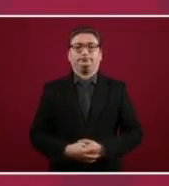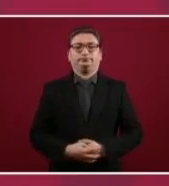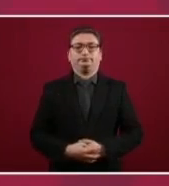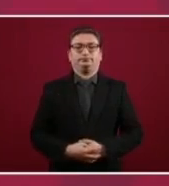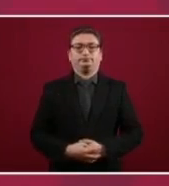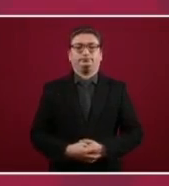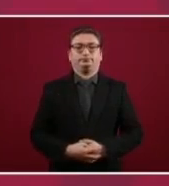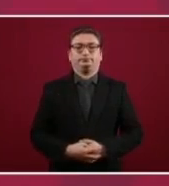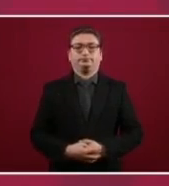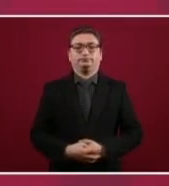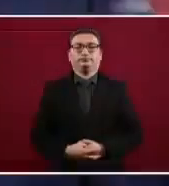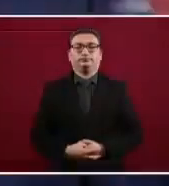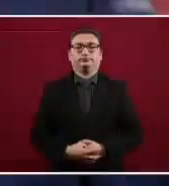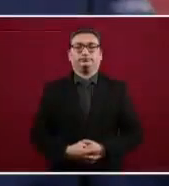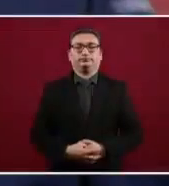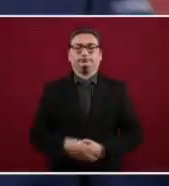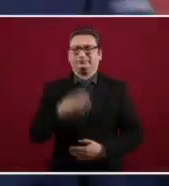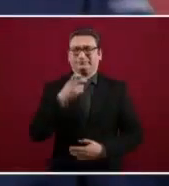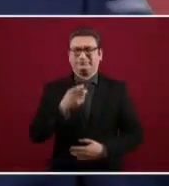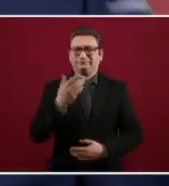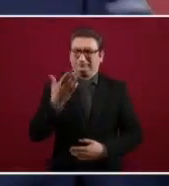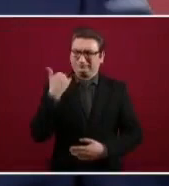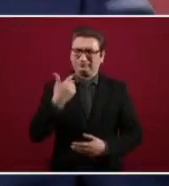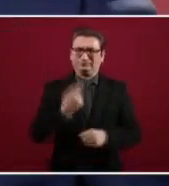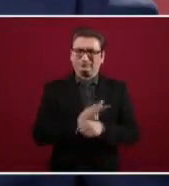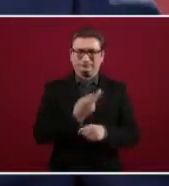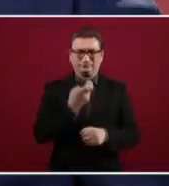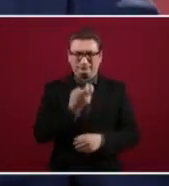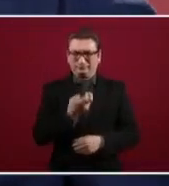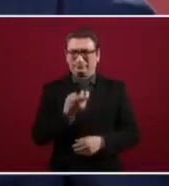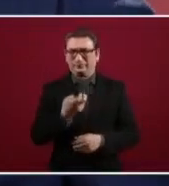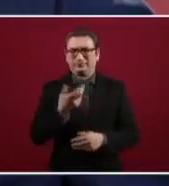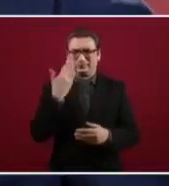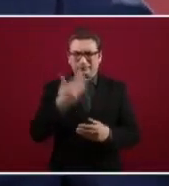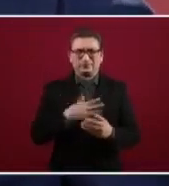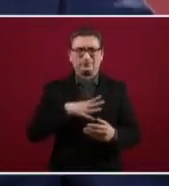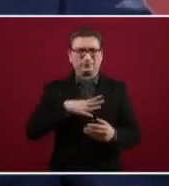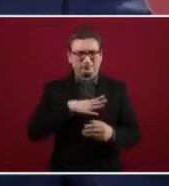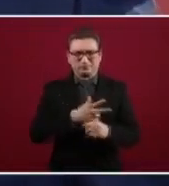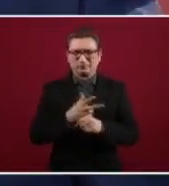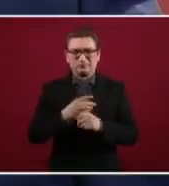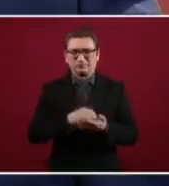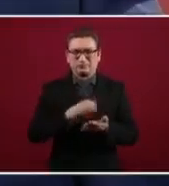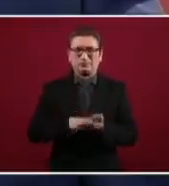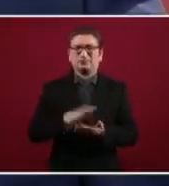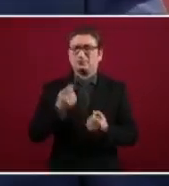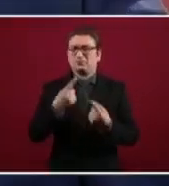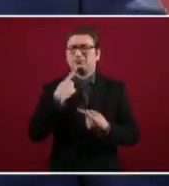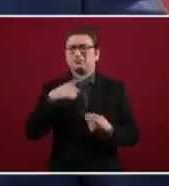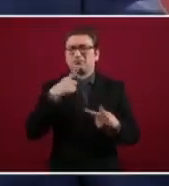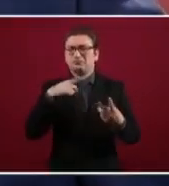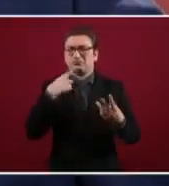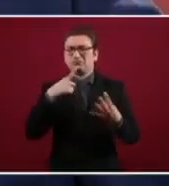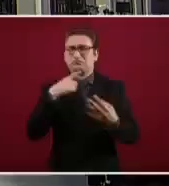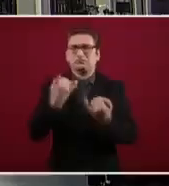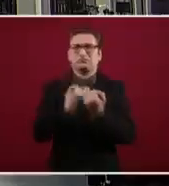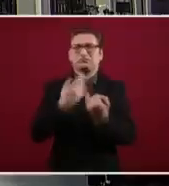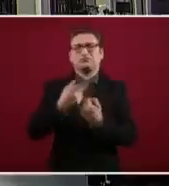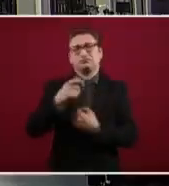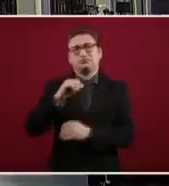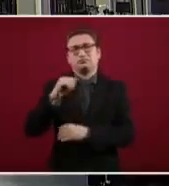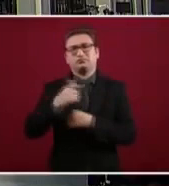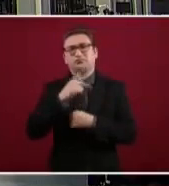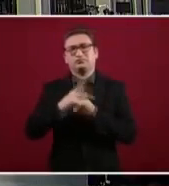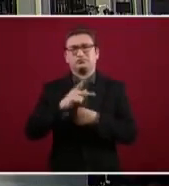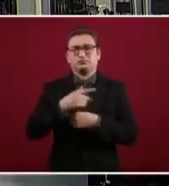lo que existía eso es lo que está está documentado hay hasta denuncias en el extranjero